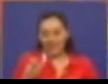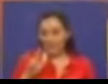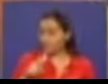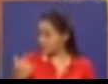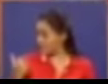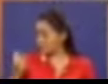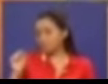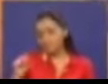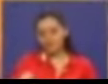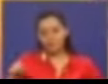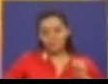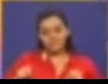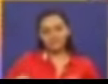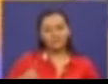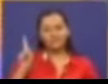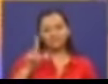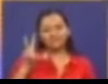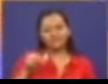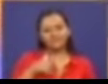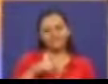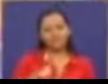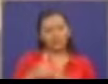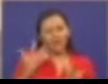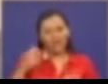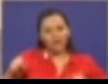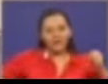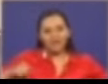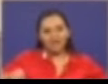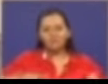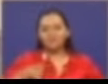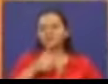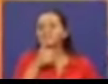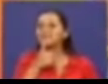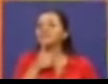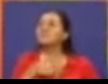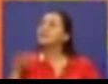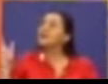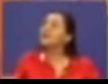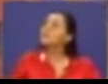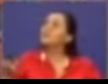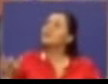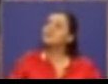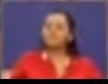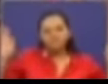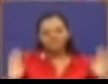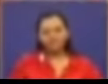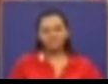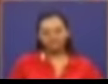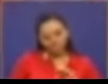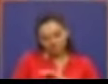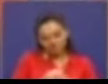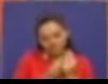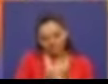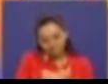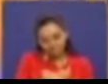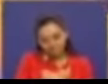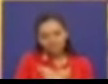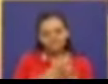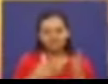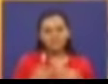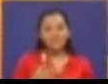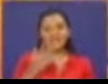entonces mejor decidí no salir, ¿no? Me moría de ganas de bicicletear, pero llovía demasiado duro. Entonces fuimos, pues, con ropa ya